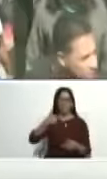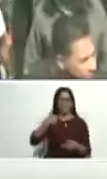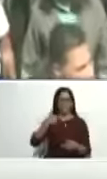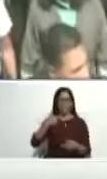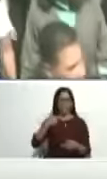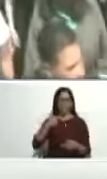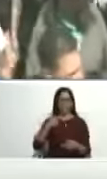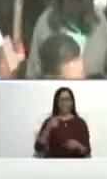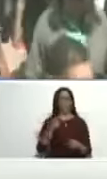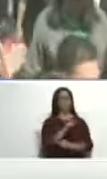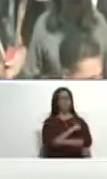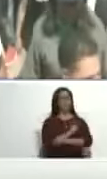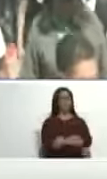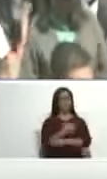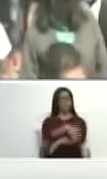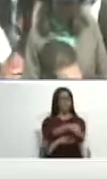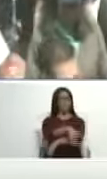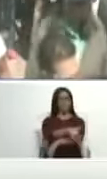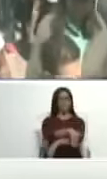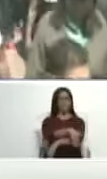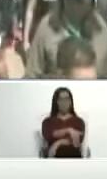y poderoso en las calles.